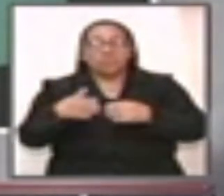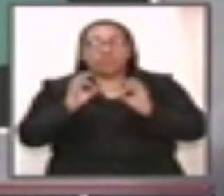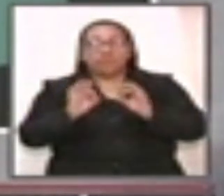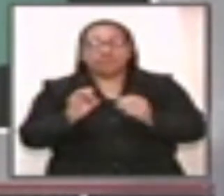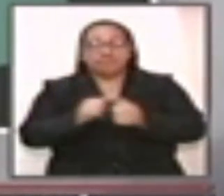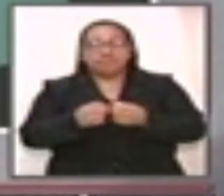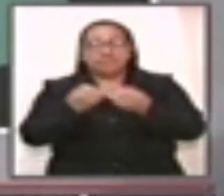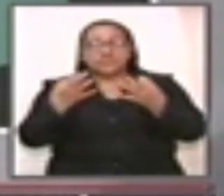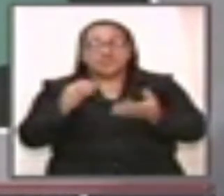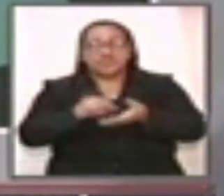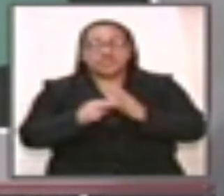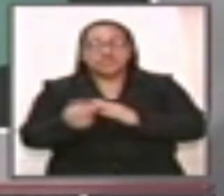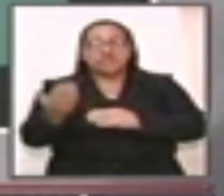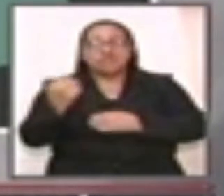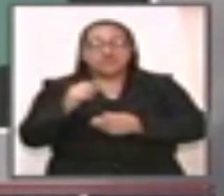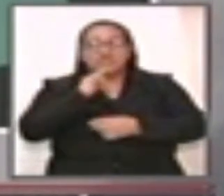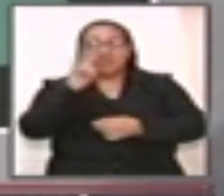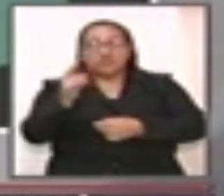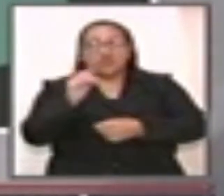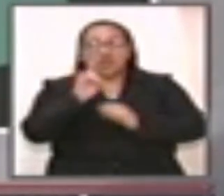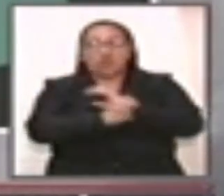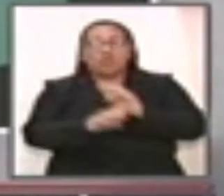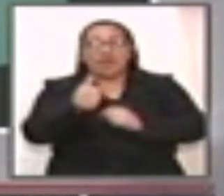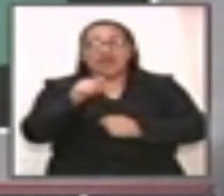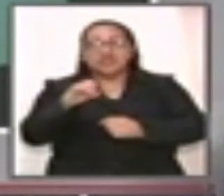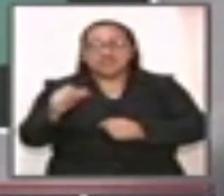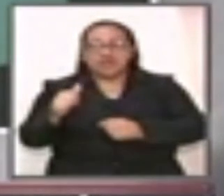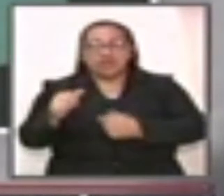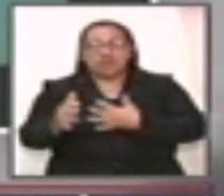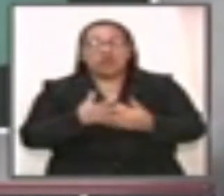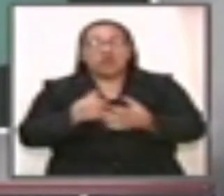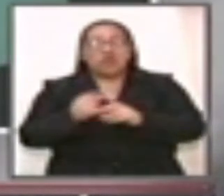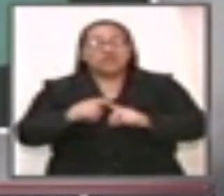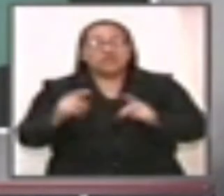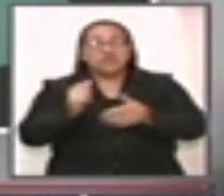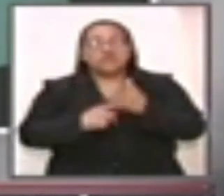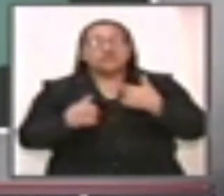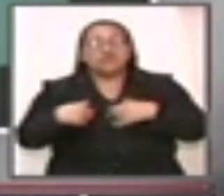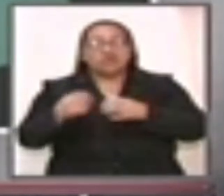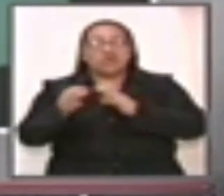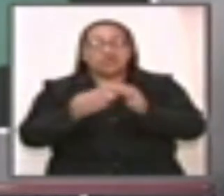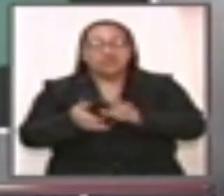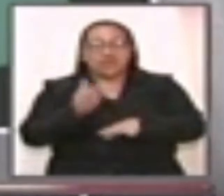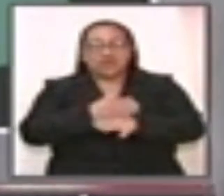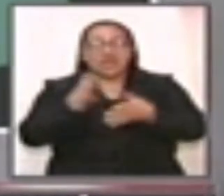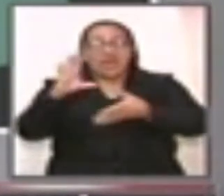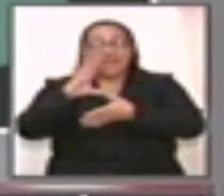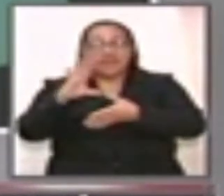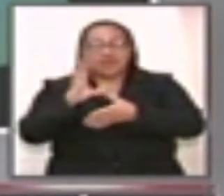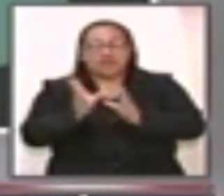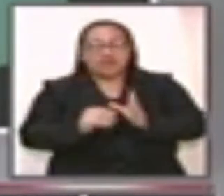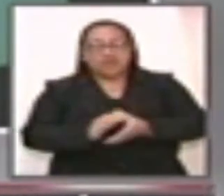justamente la mayor demanda viene de Estados Unidos, de Europa y de Asia, manufacturas diversas a las que ya me había referido en América